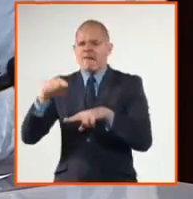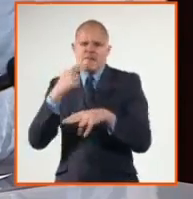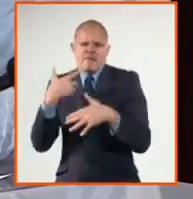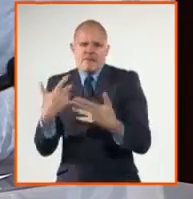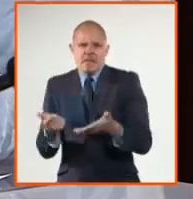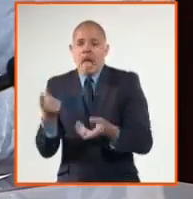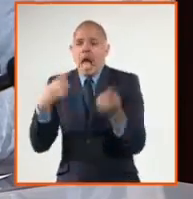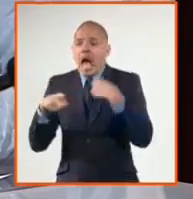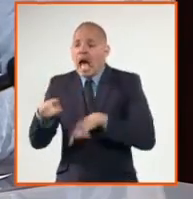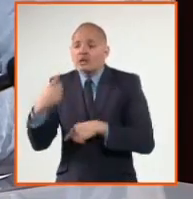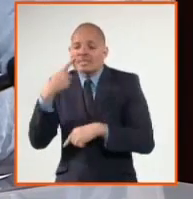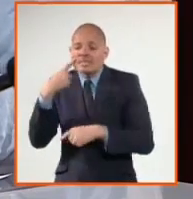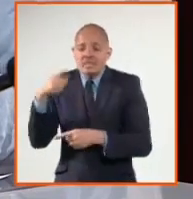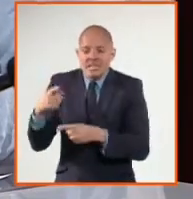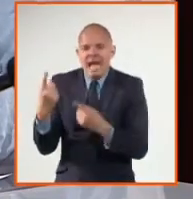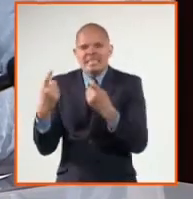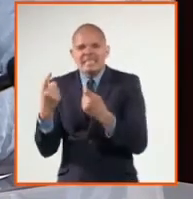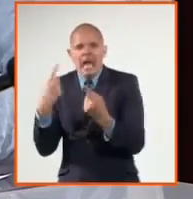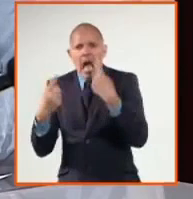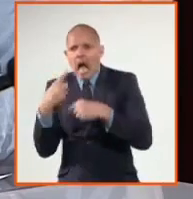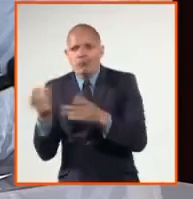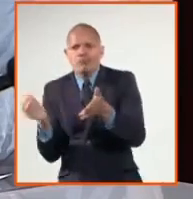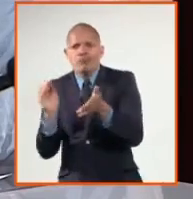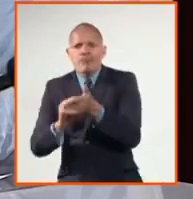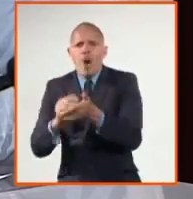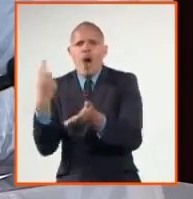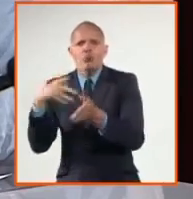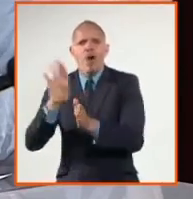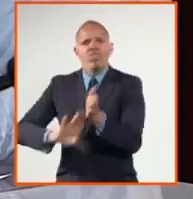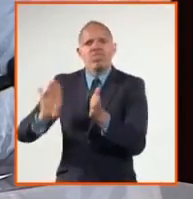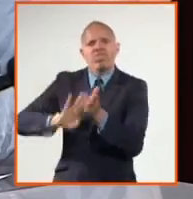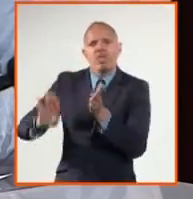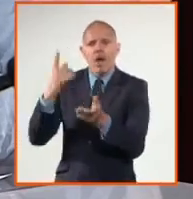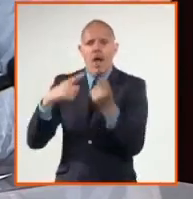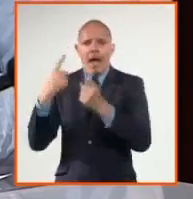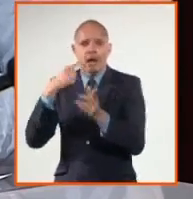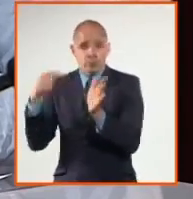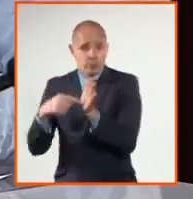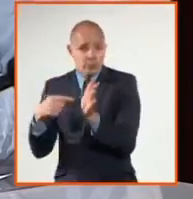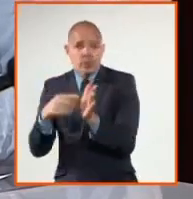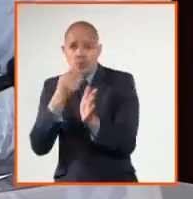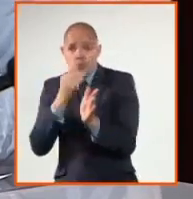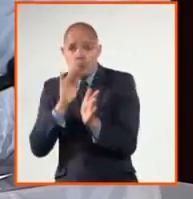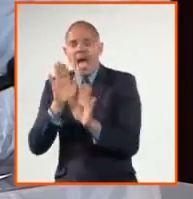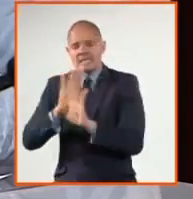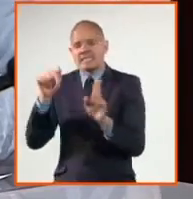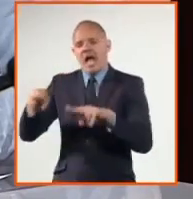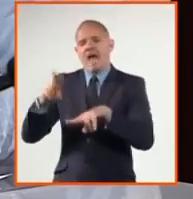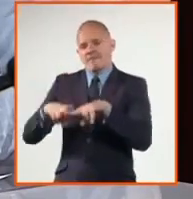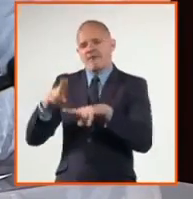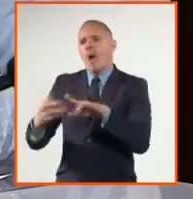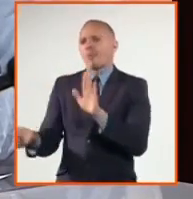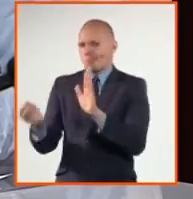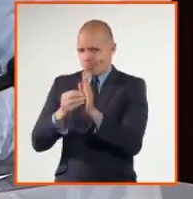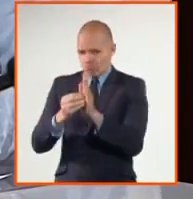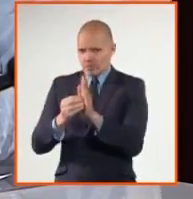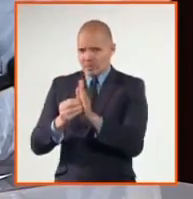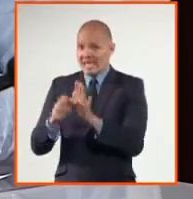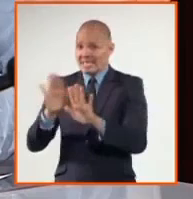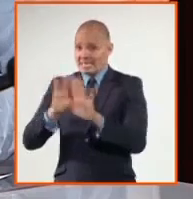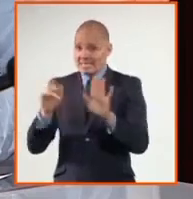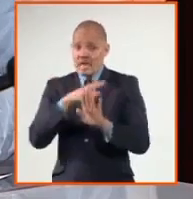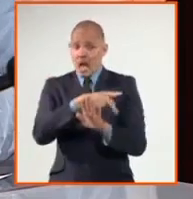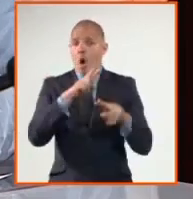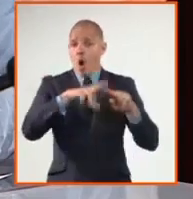material definición o matar patente o meta baby que también lo conoce en muchas literaturas se conoce de esa manera